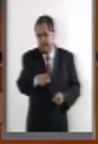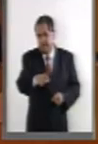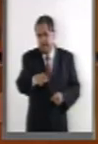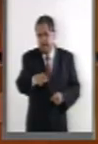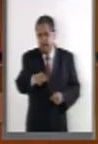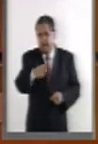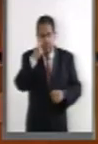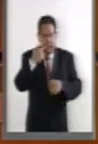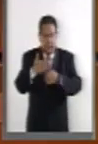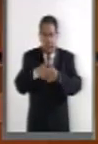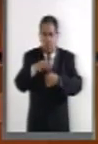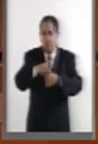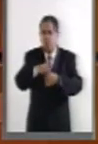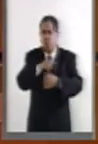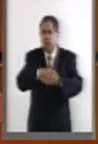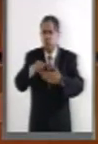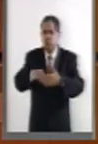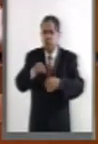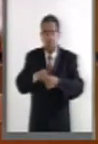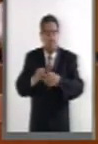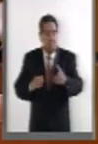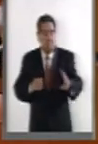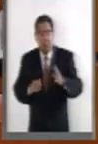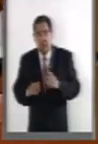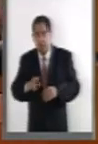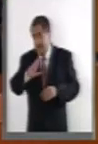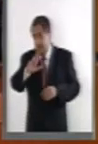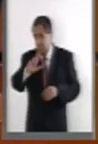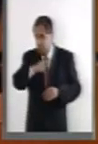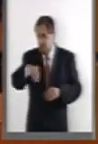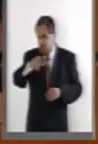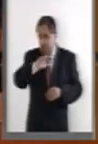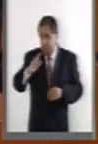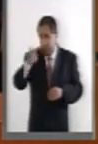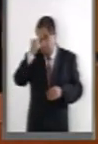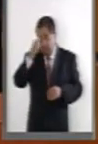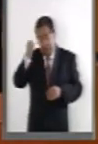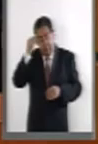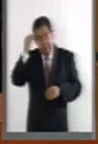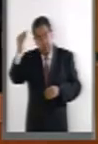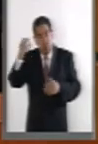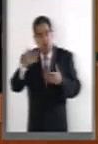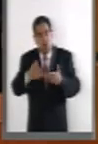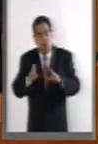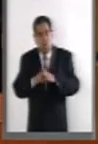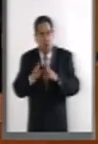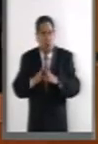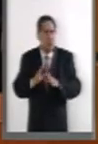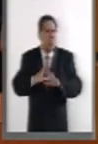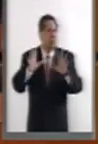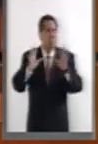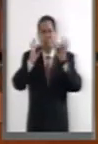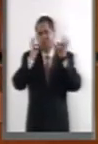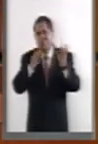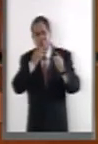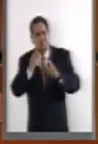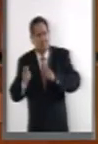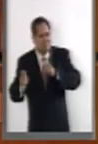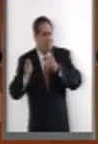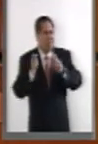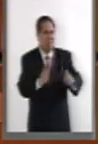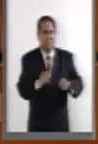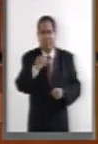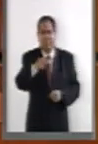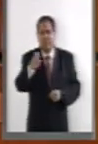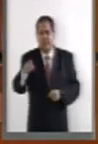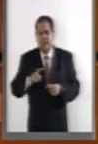de las elecciones. Y todos recuerdan esa epopeya como un momento muy digno. Los